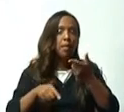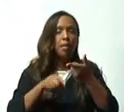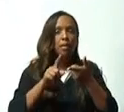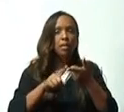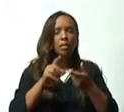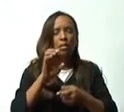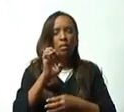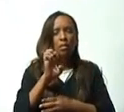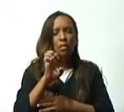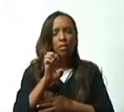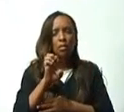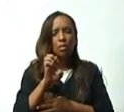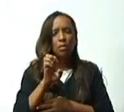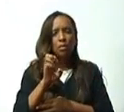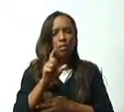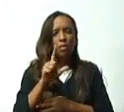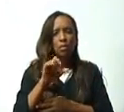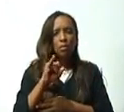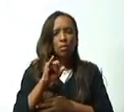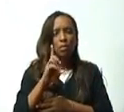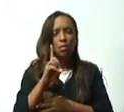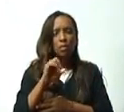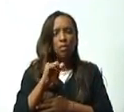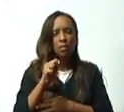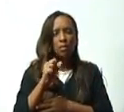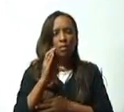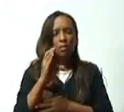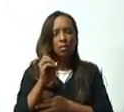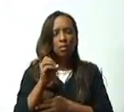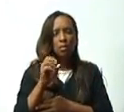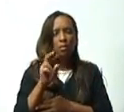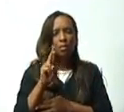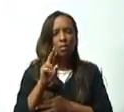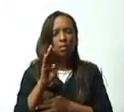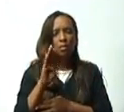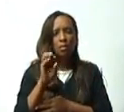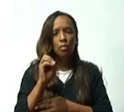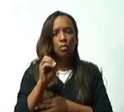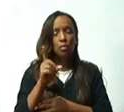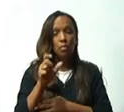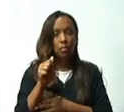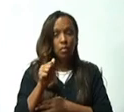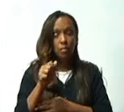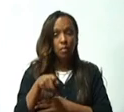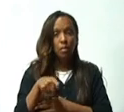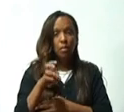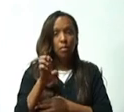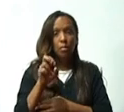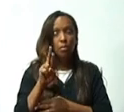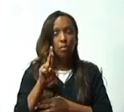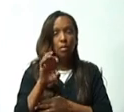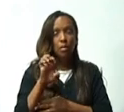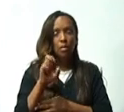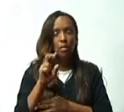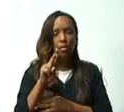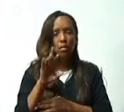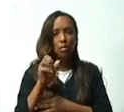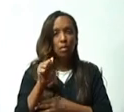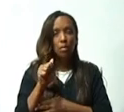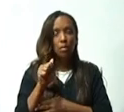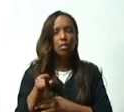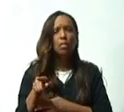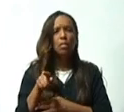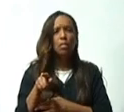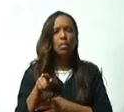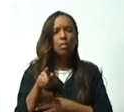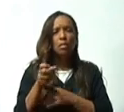de Pereira. Ella representaba aquí en el periodo 98-2002